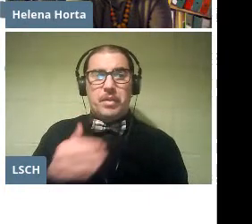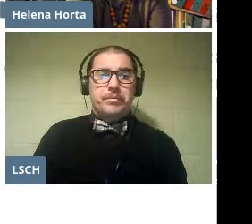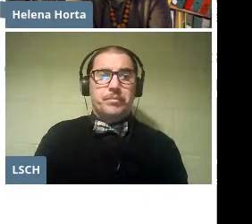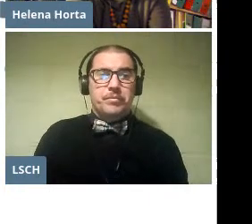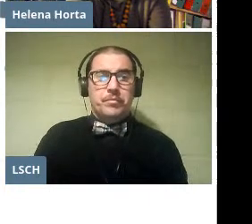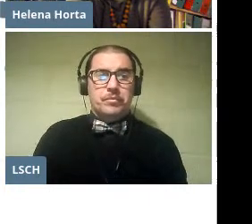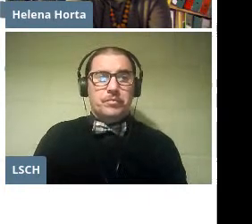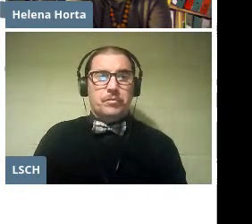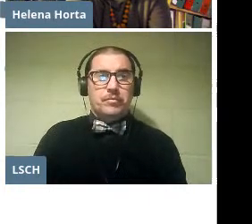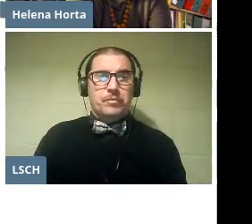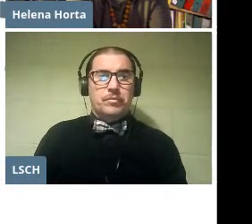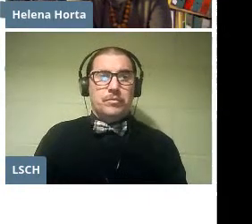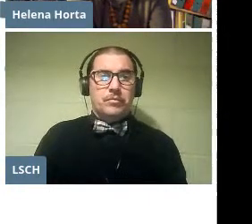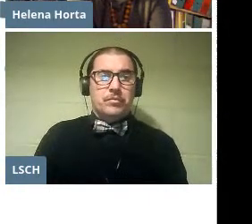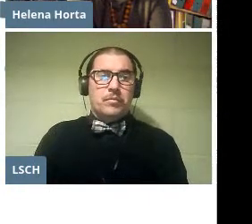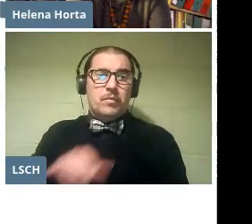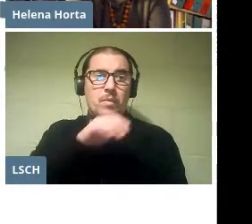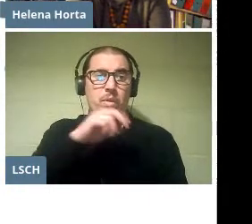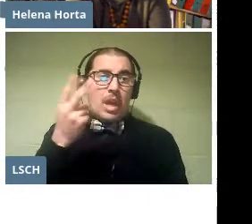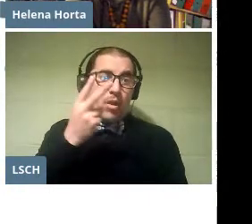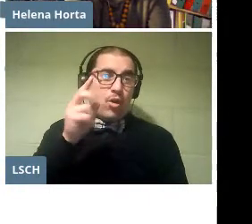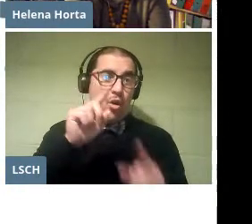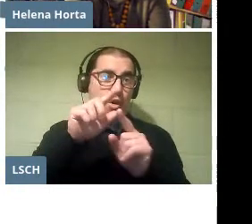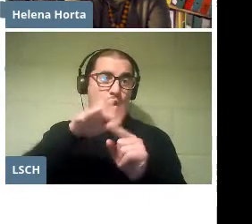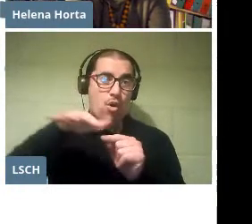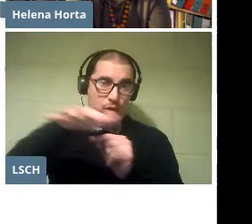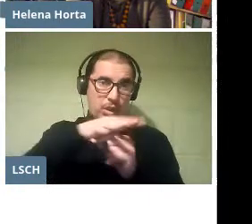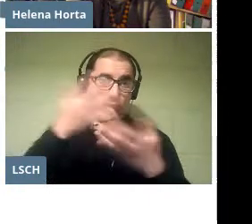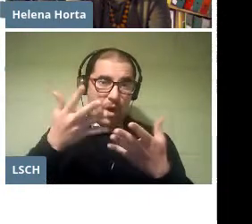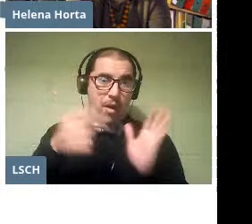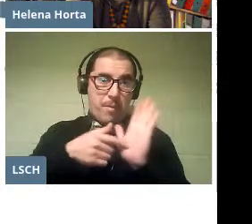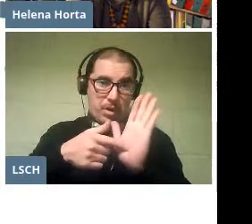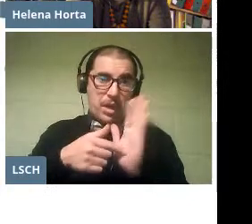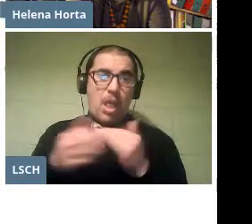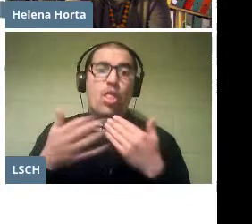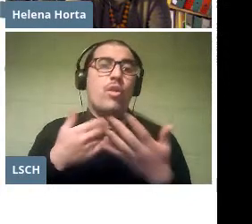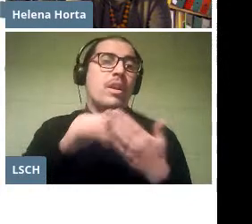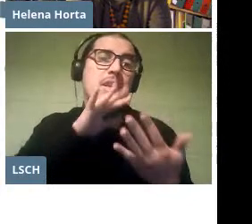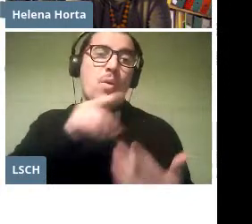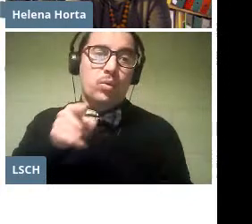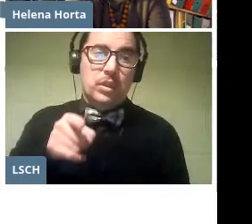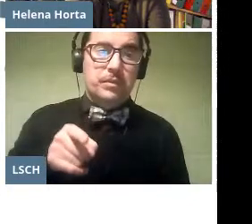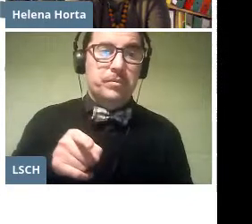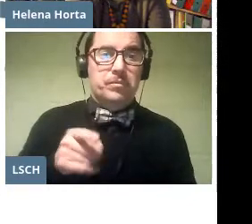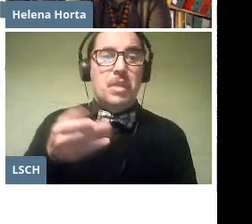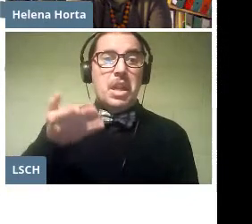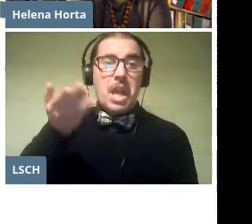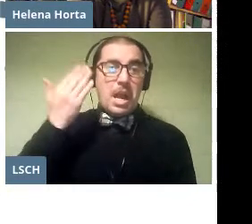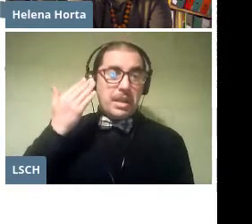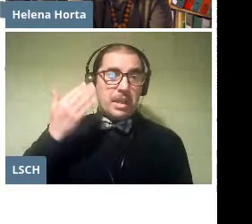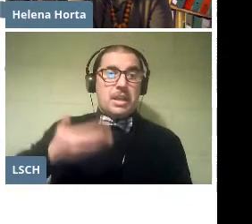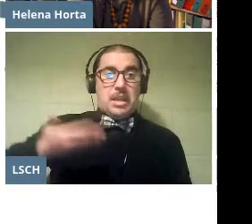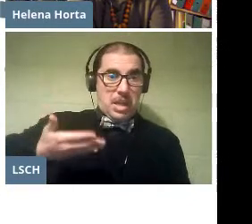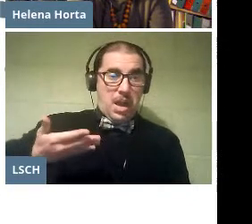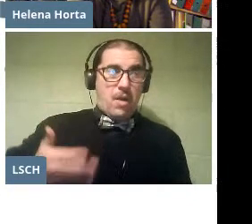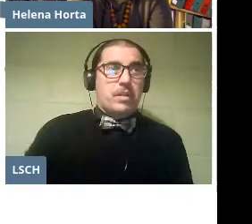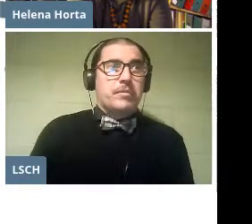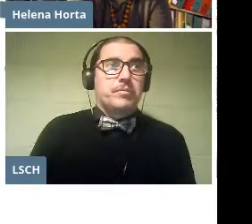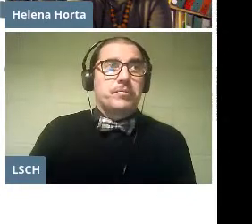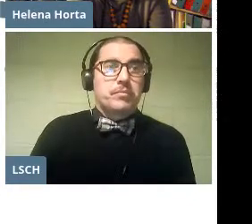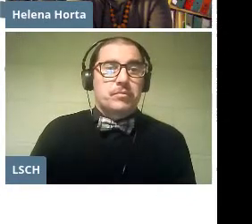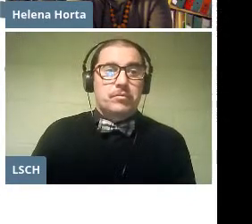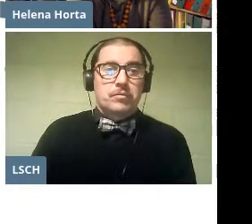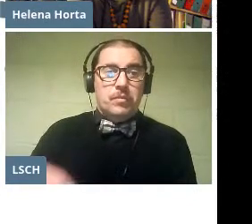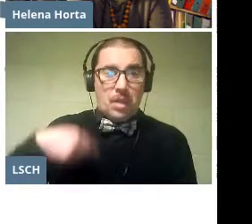Igualmente se usa en dos contextos que vamos a ver a continuación, en el ayer y en el hoy. La próxima,